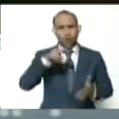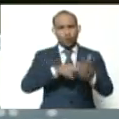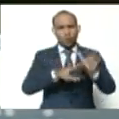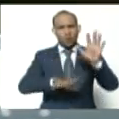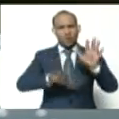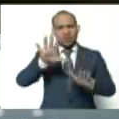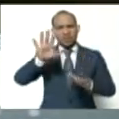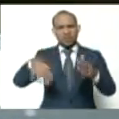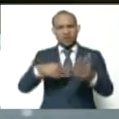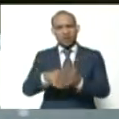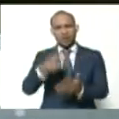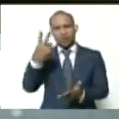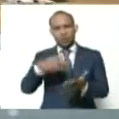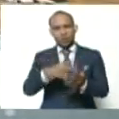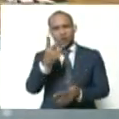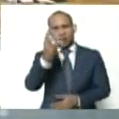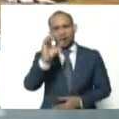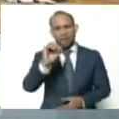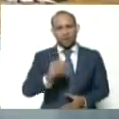5 años de olvido.